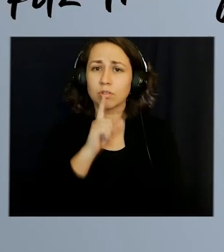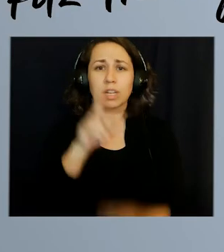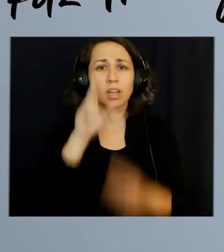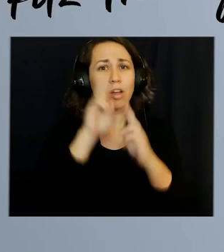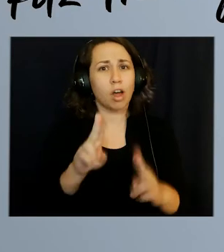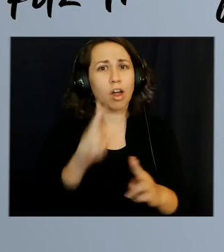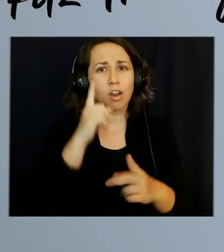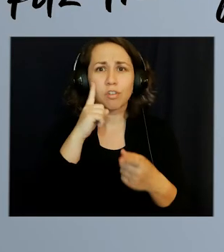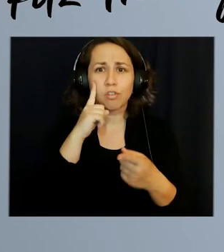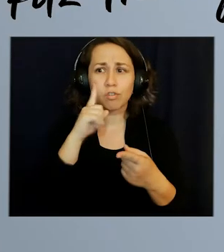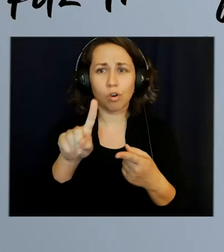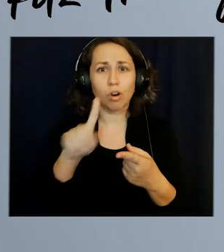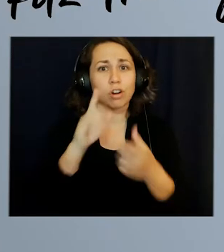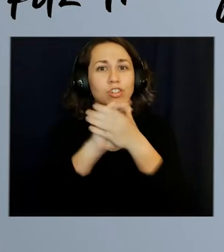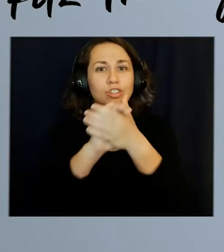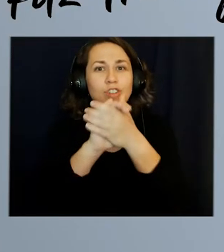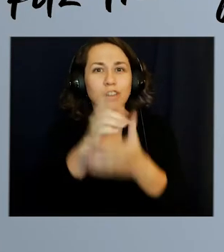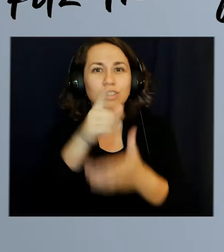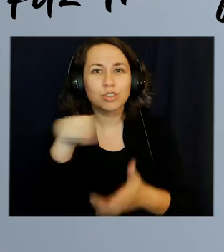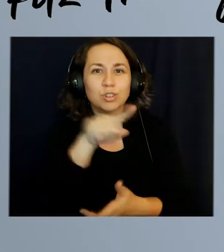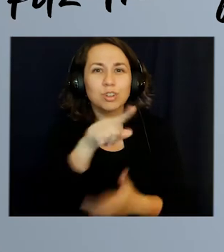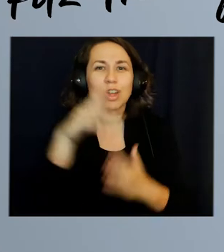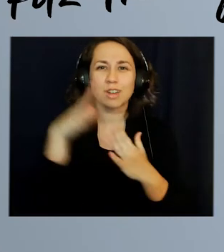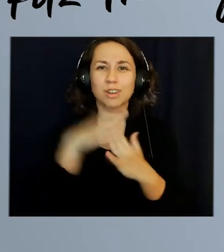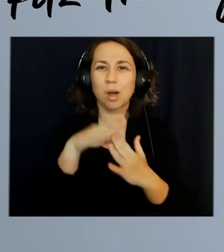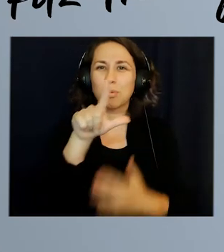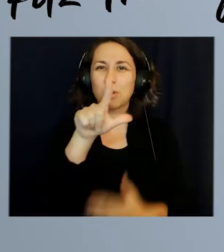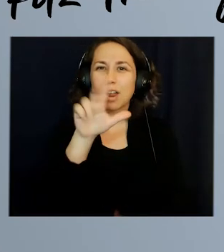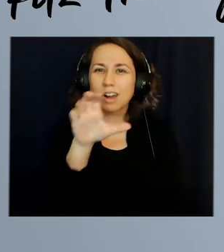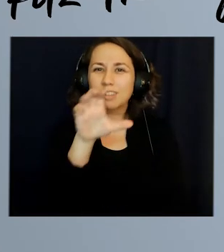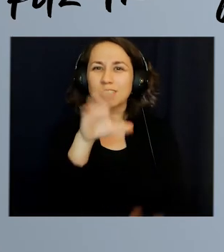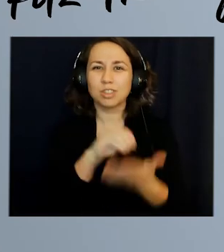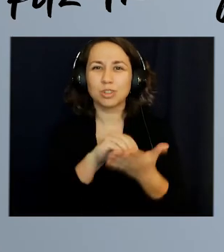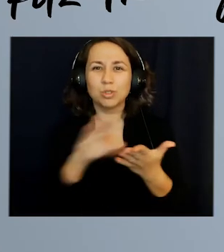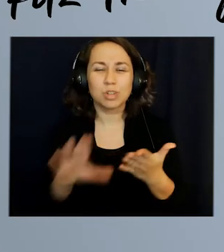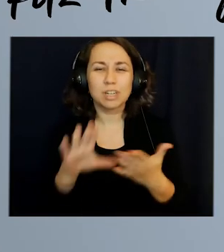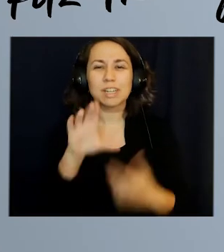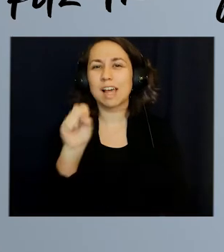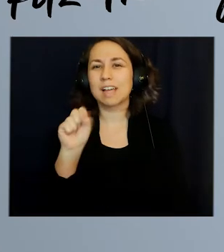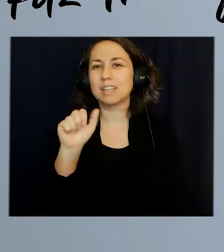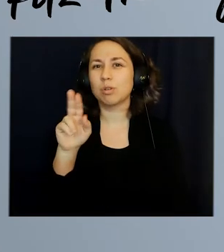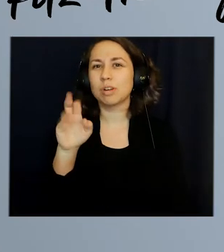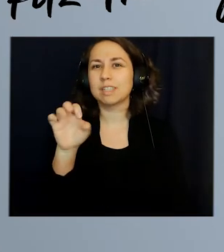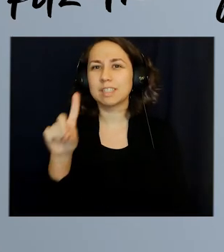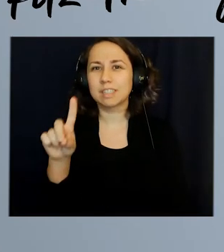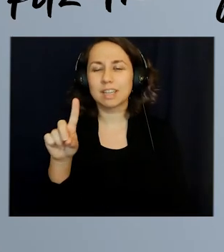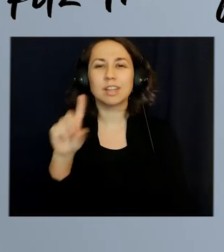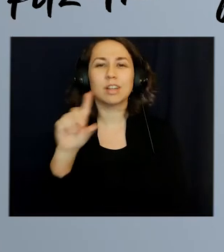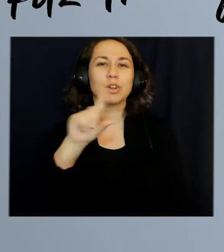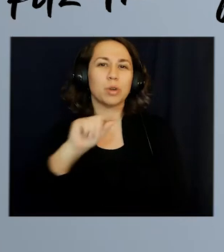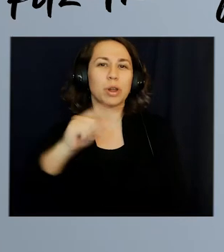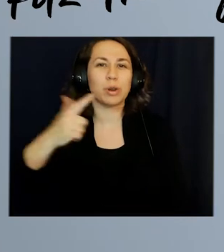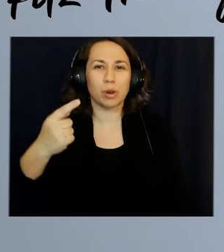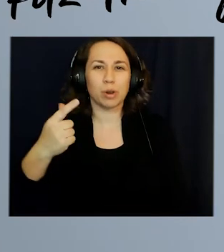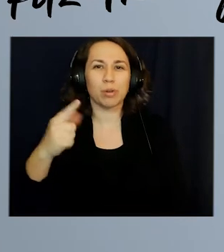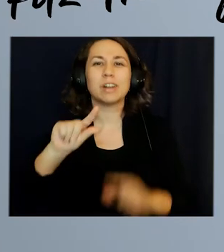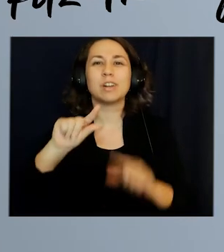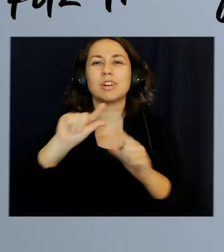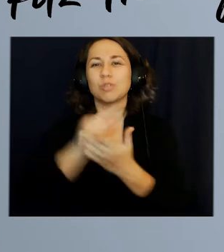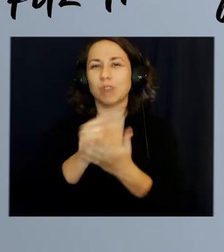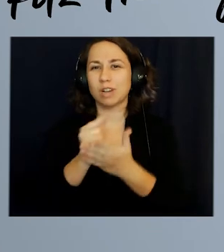It's such an honor to congratulate you, the top 100 students in the Santa Ana Unified School District's 2020. Es un